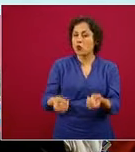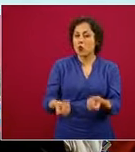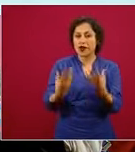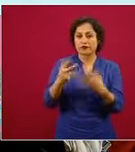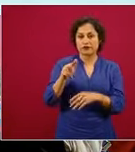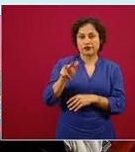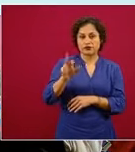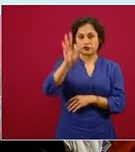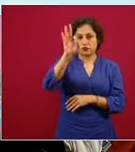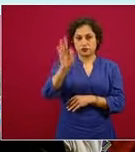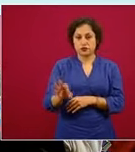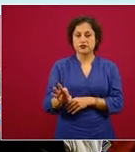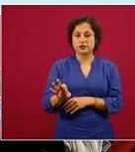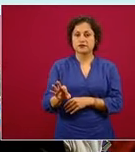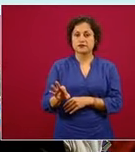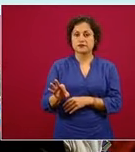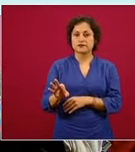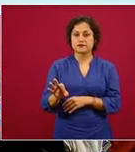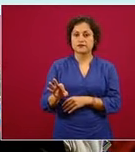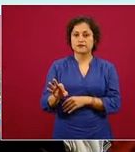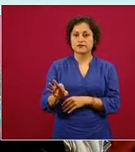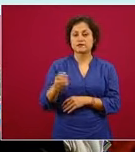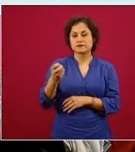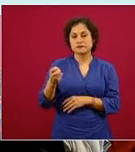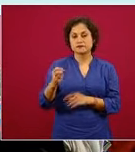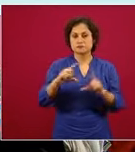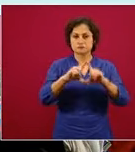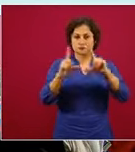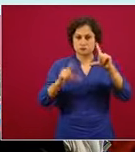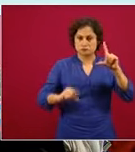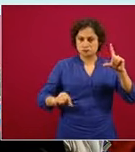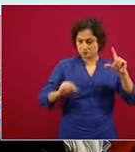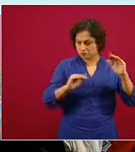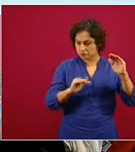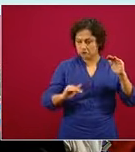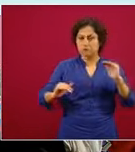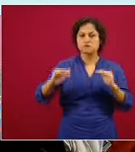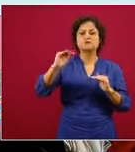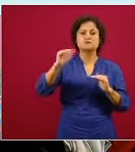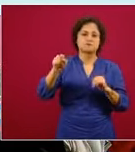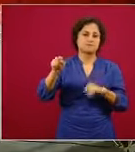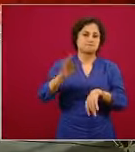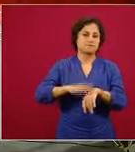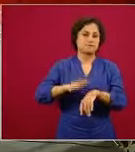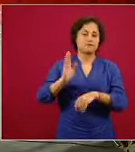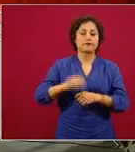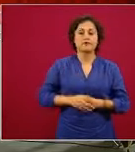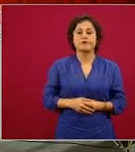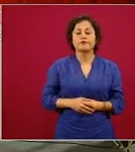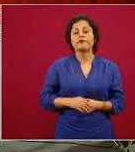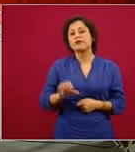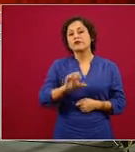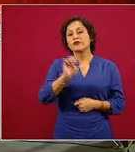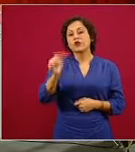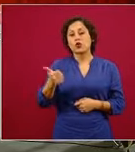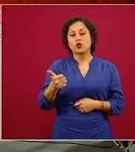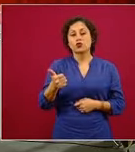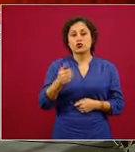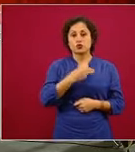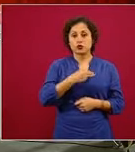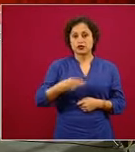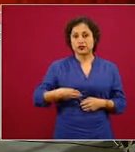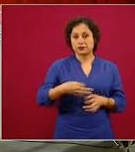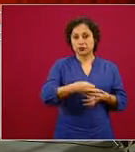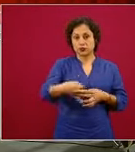18%, que está por encima de la media nacional que hemos visto de casos activos. Veamos los municipios que contribuyen